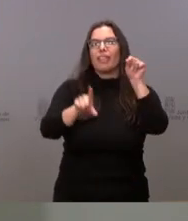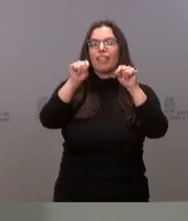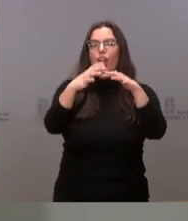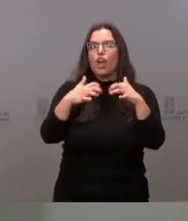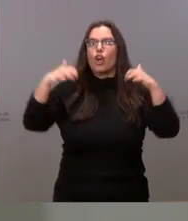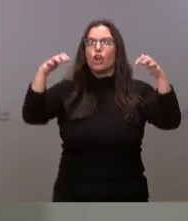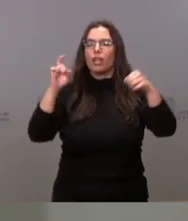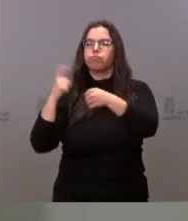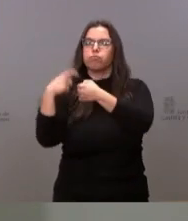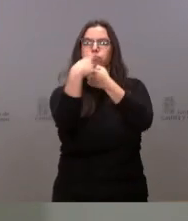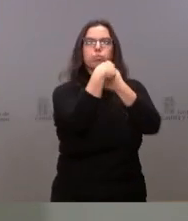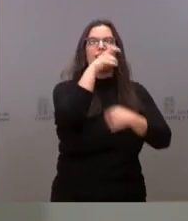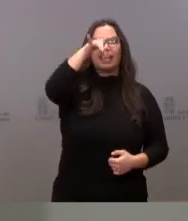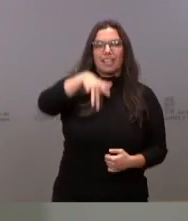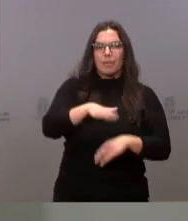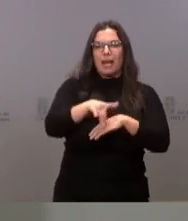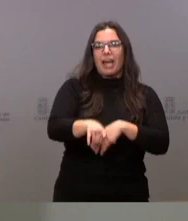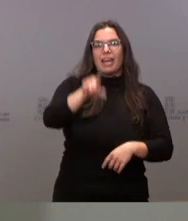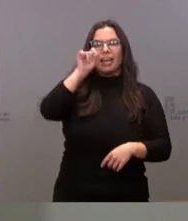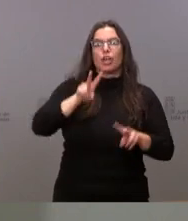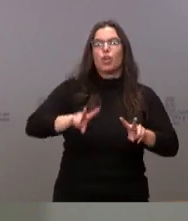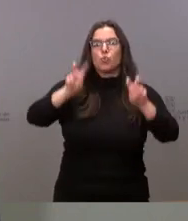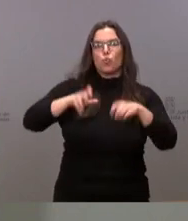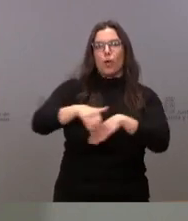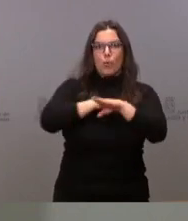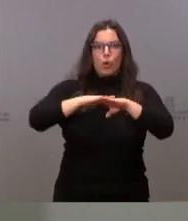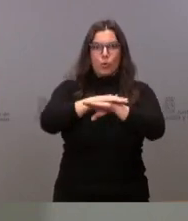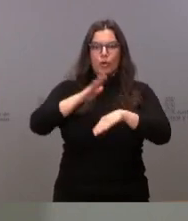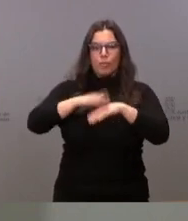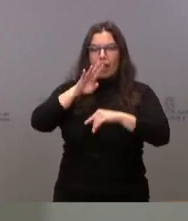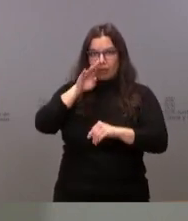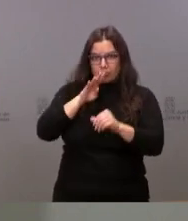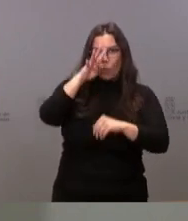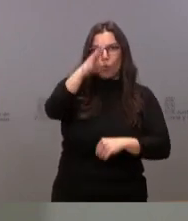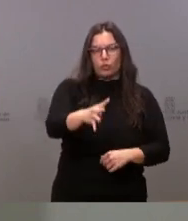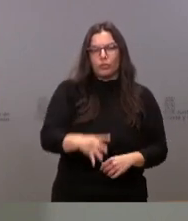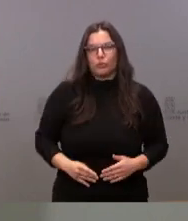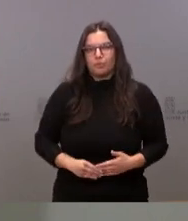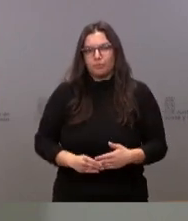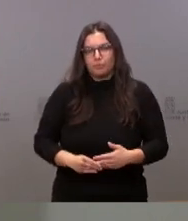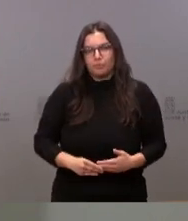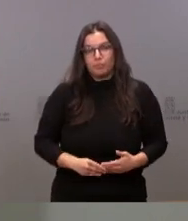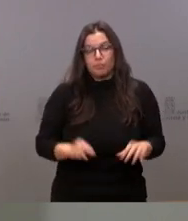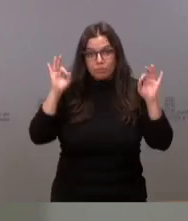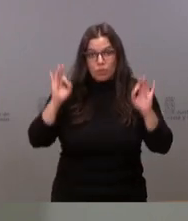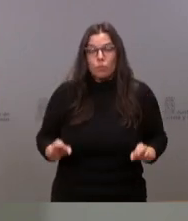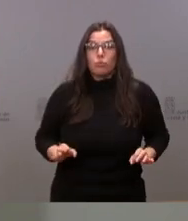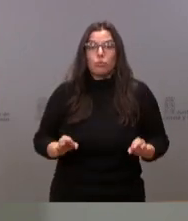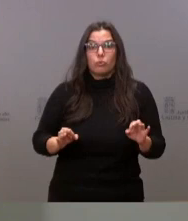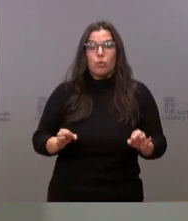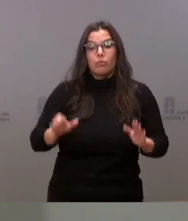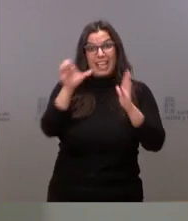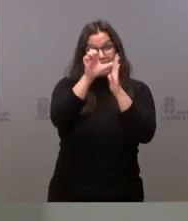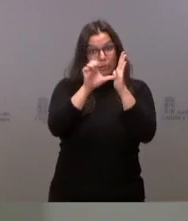Cortes para la elección de un nuevo gobierno para los próximos 4 años. Precisamente nuestro Estatuto